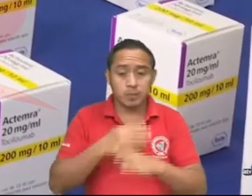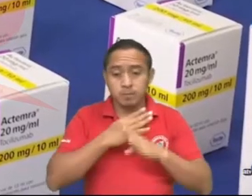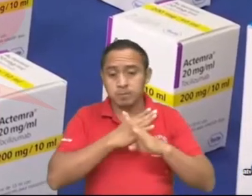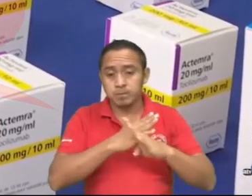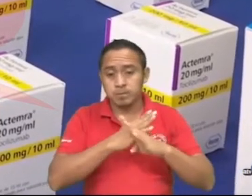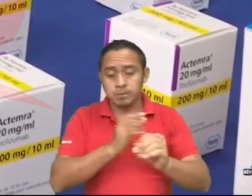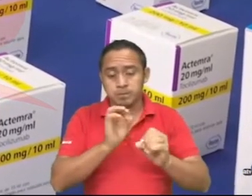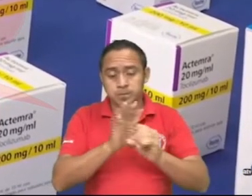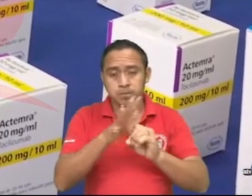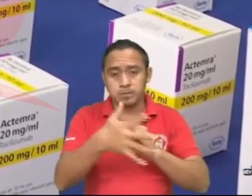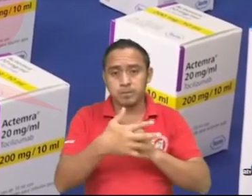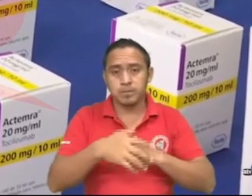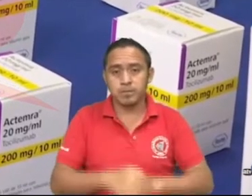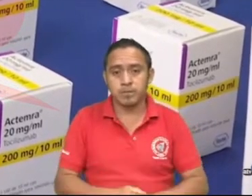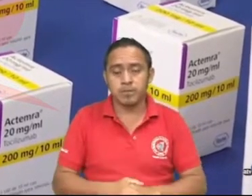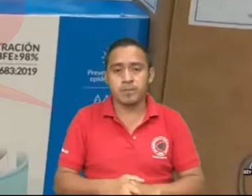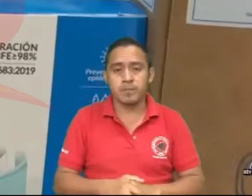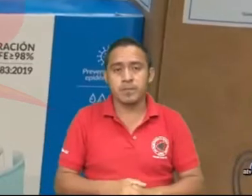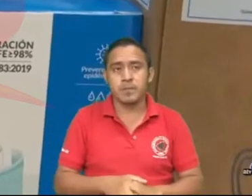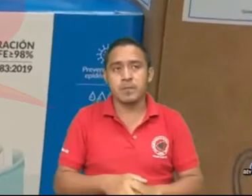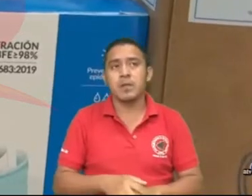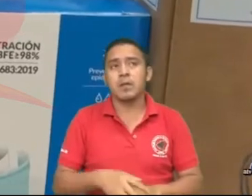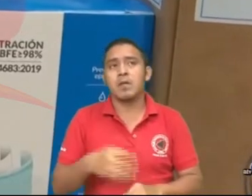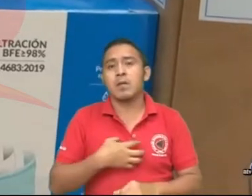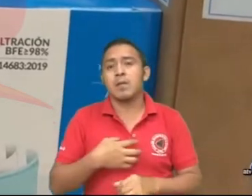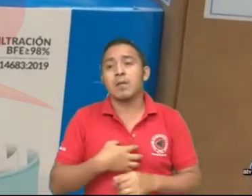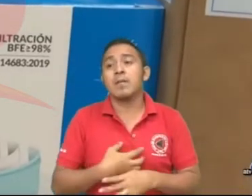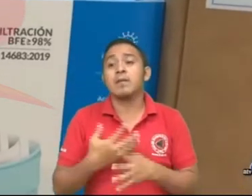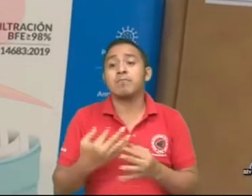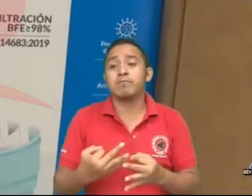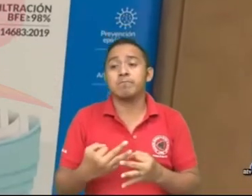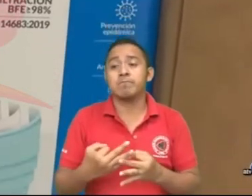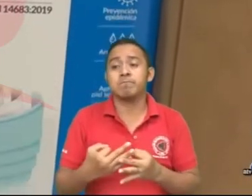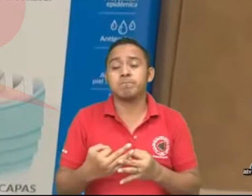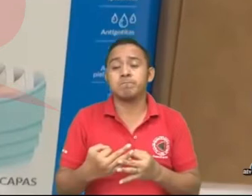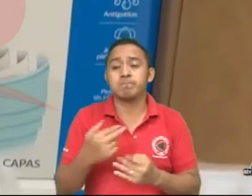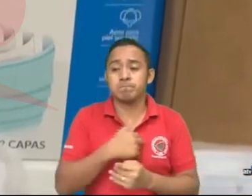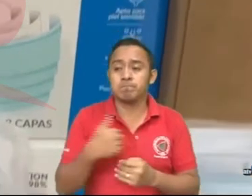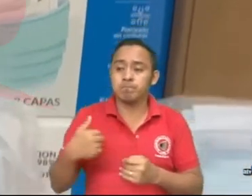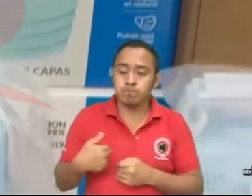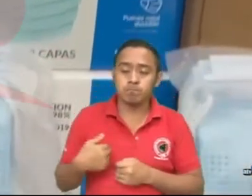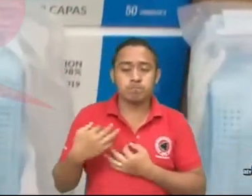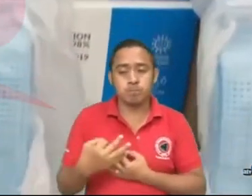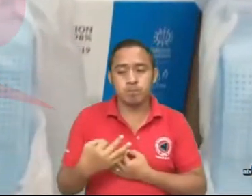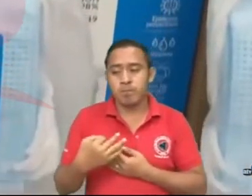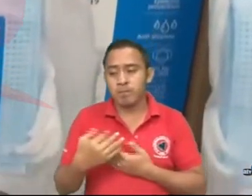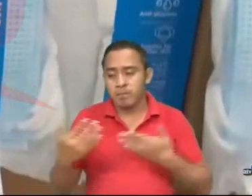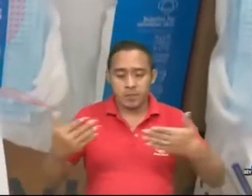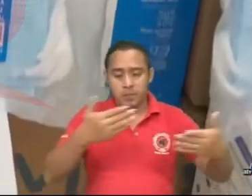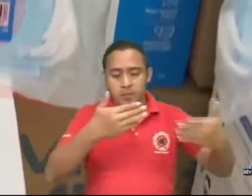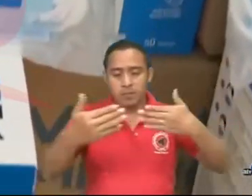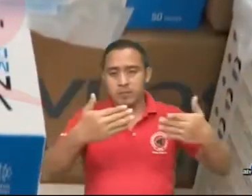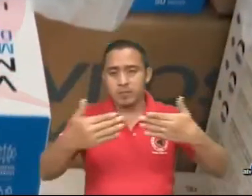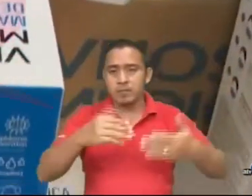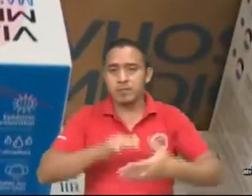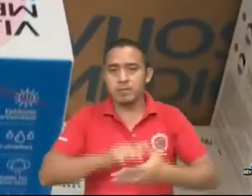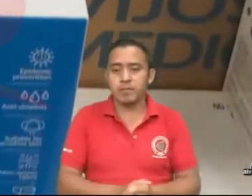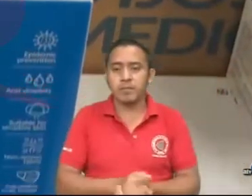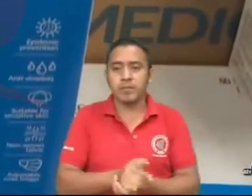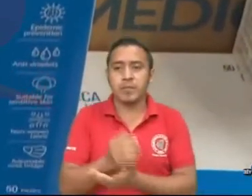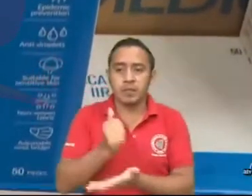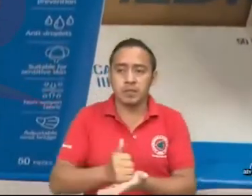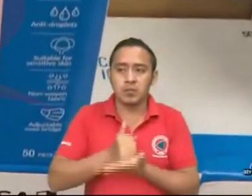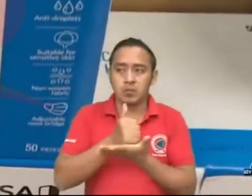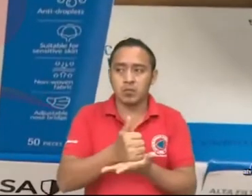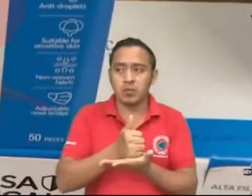La Unión Europea y la Cooperación Española realizaron un donativo al Ministerio de Salud. La donación consiste en más de